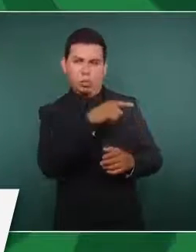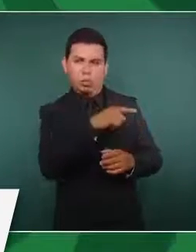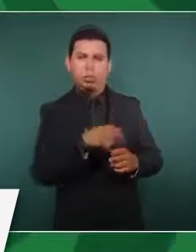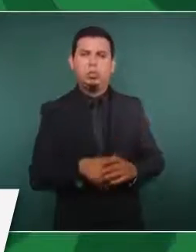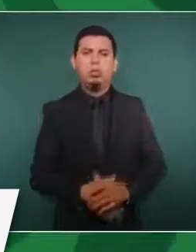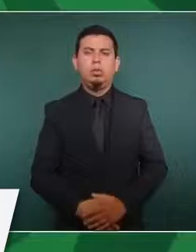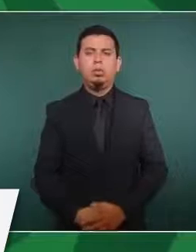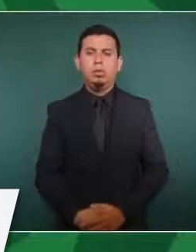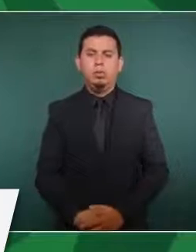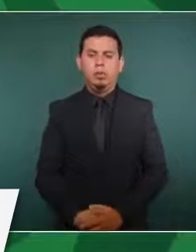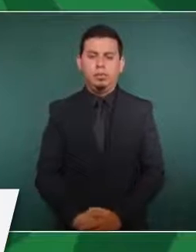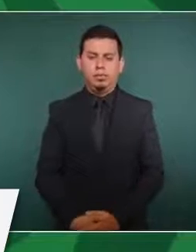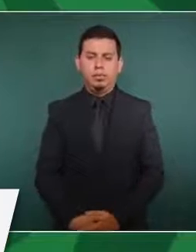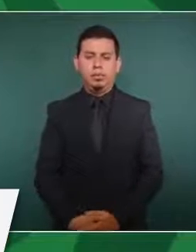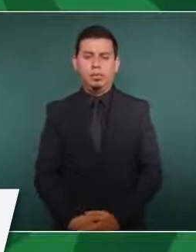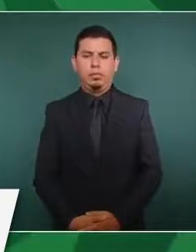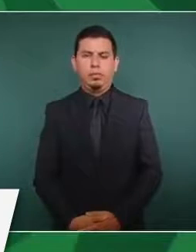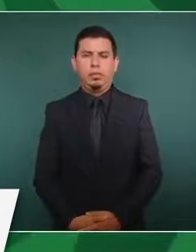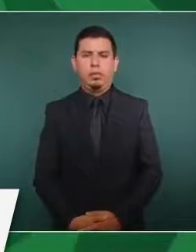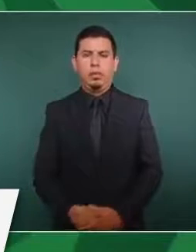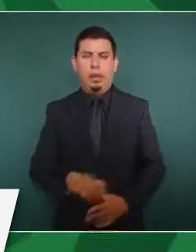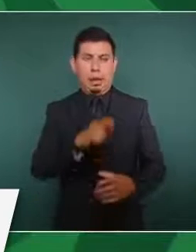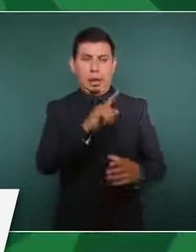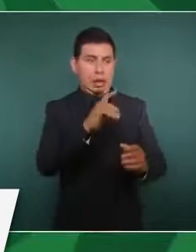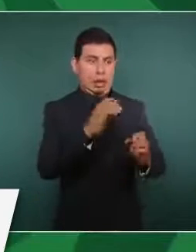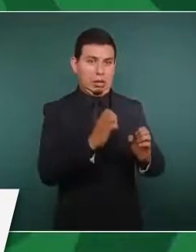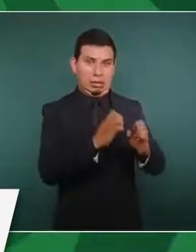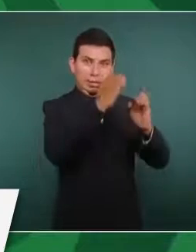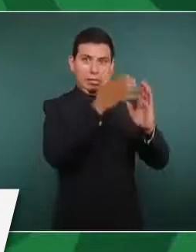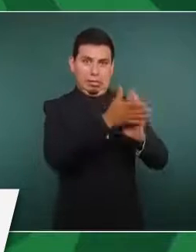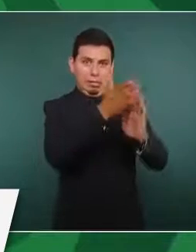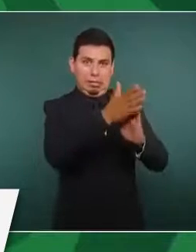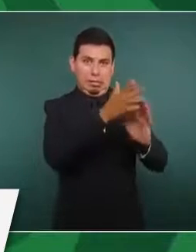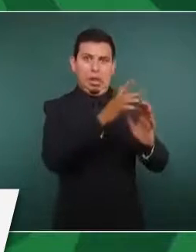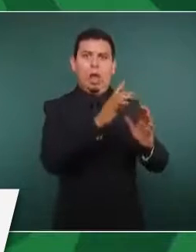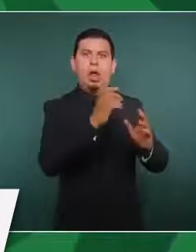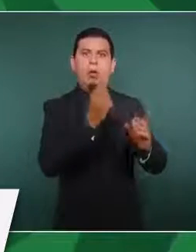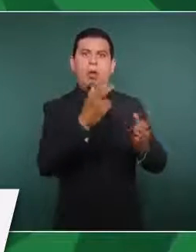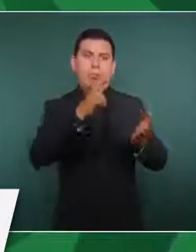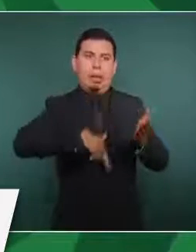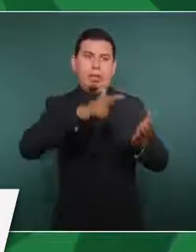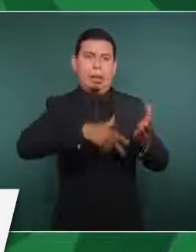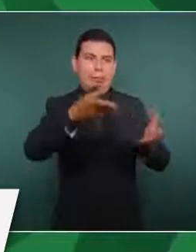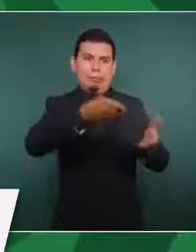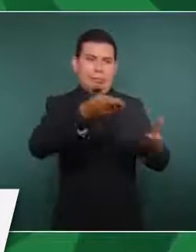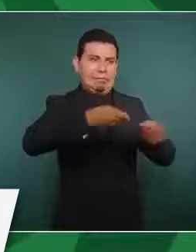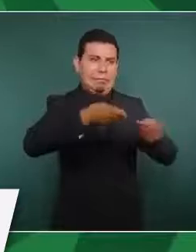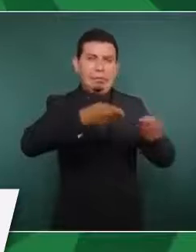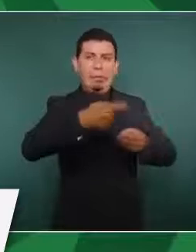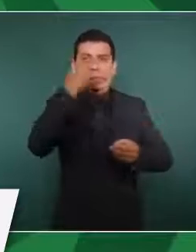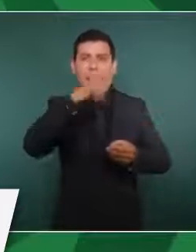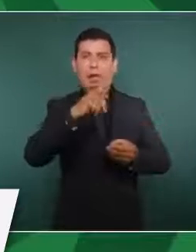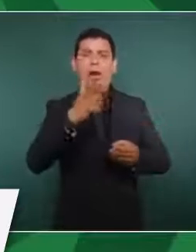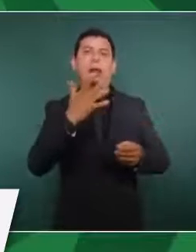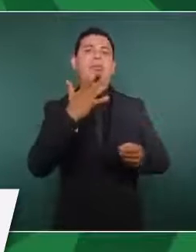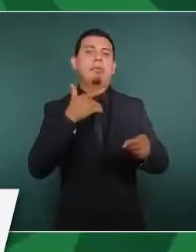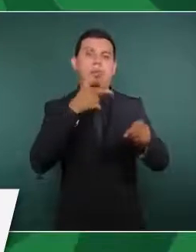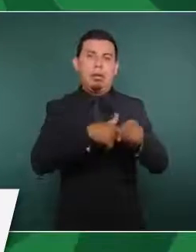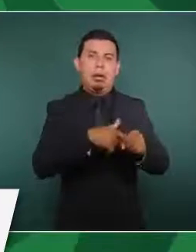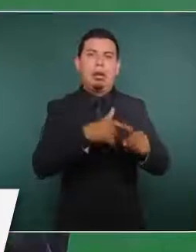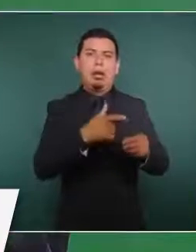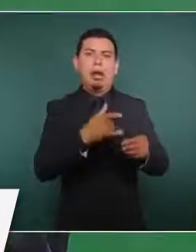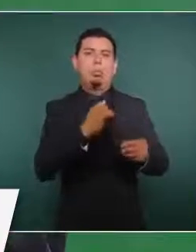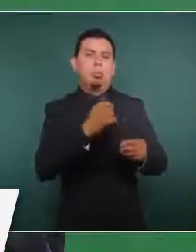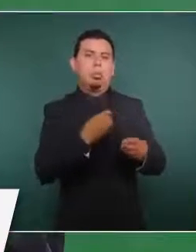y logró contratos muy benéficos para que Pemex le